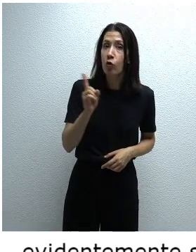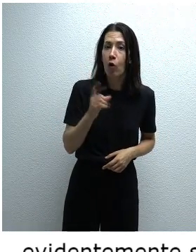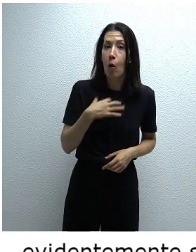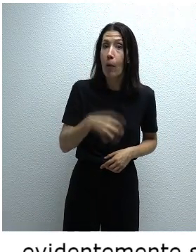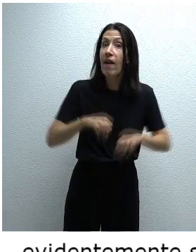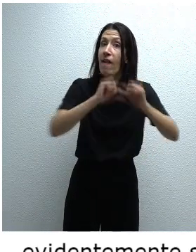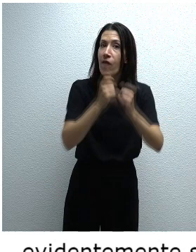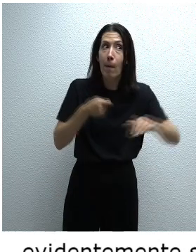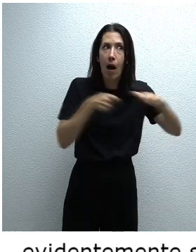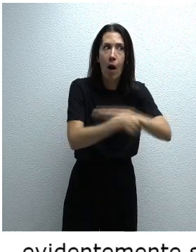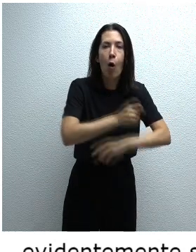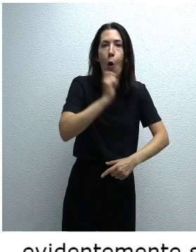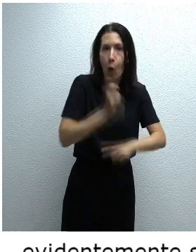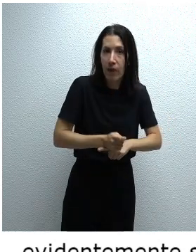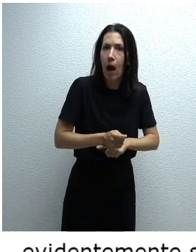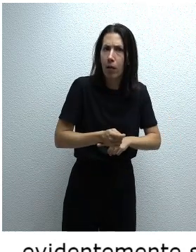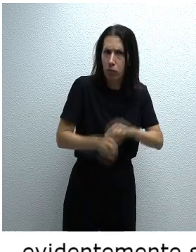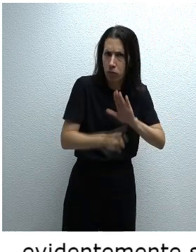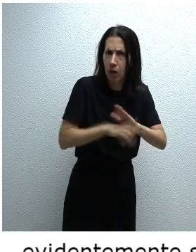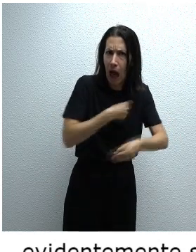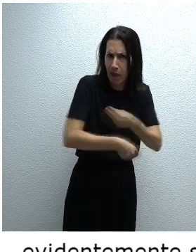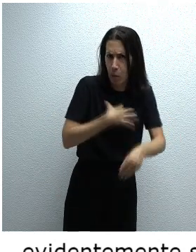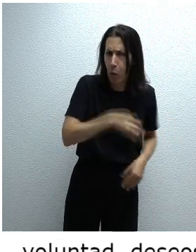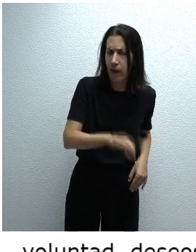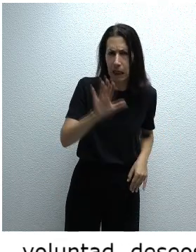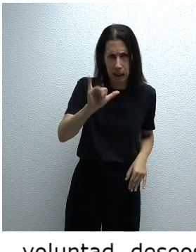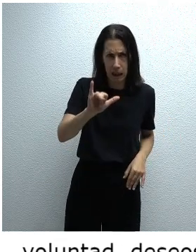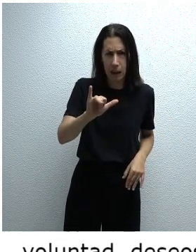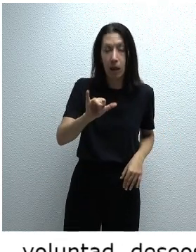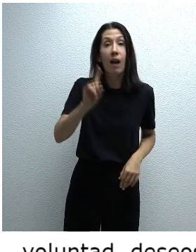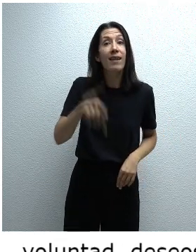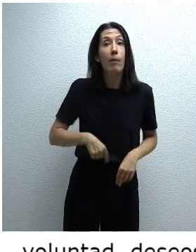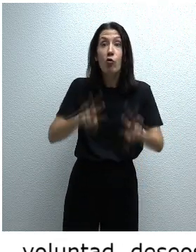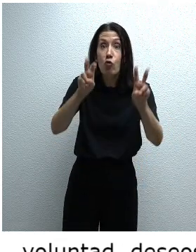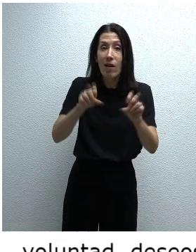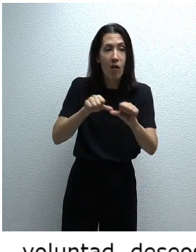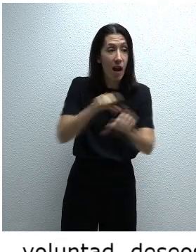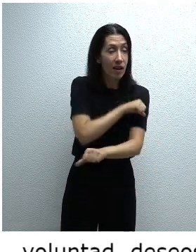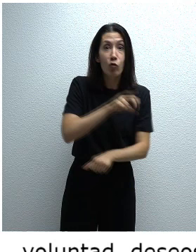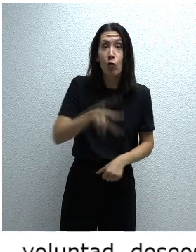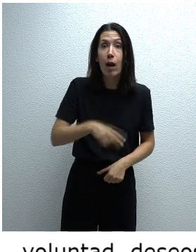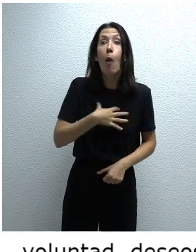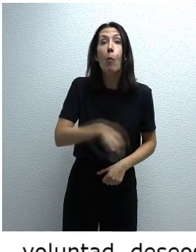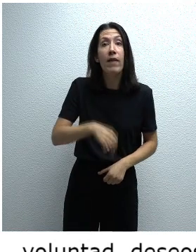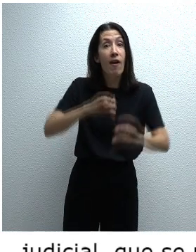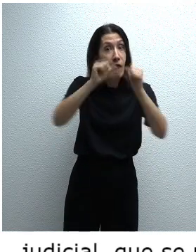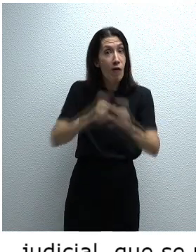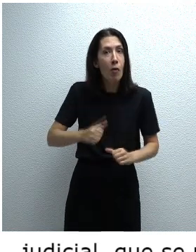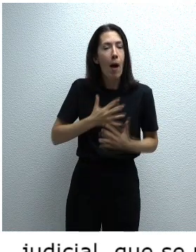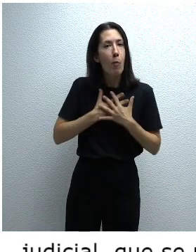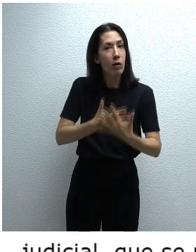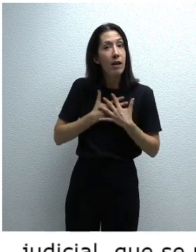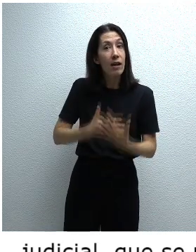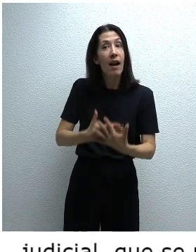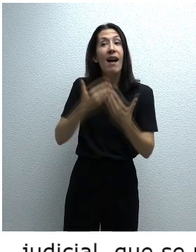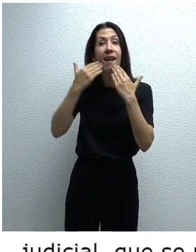vía judicial, que se puede seguir haciendo, evidentemente, sino que la novedad fundamental es que de manera voluntaria, por vía de la intervención